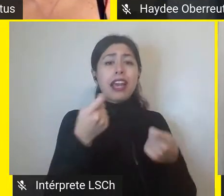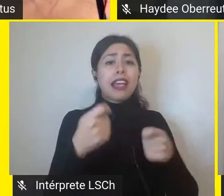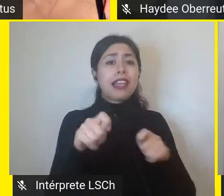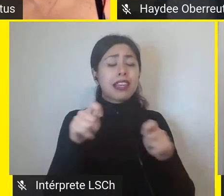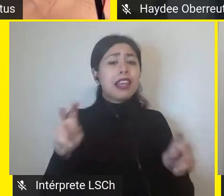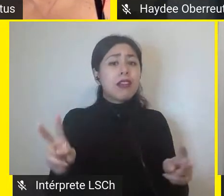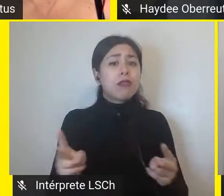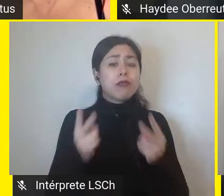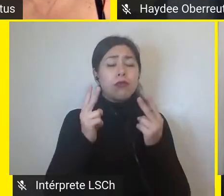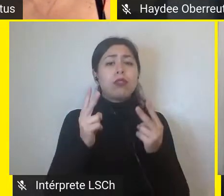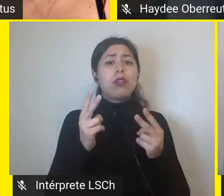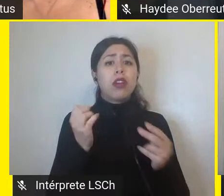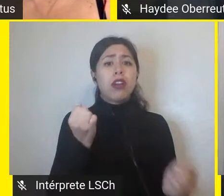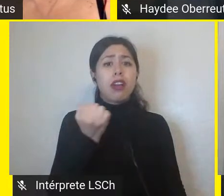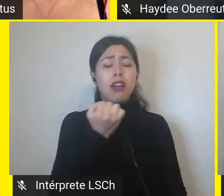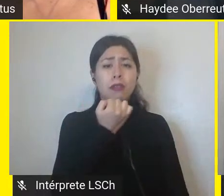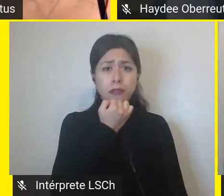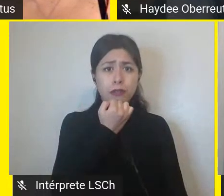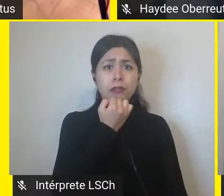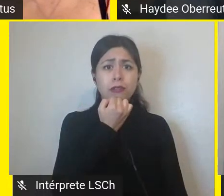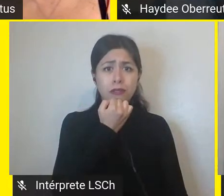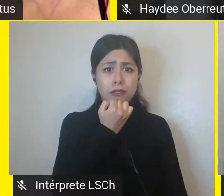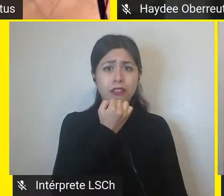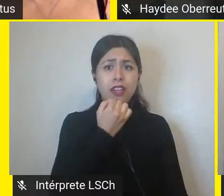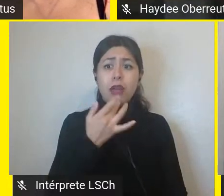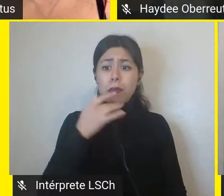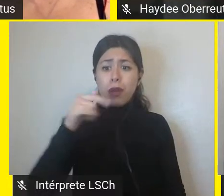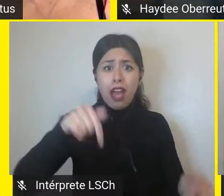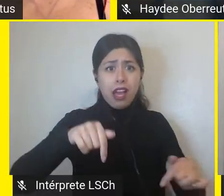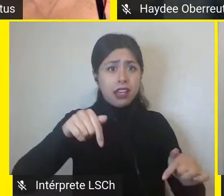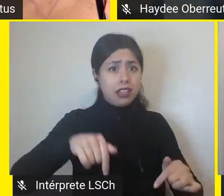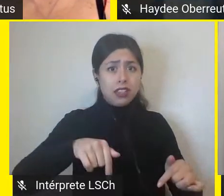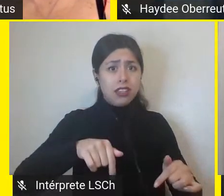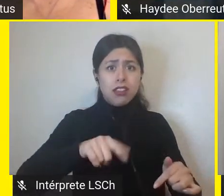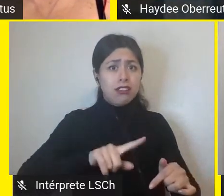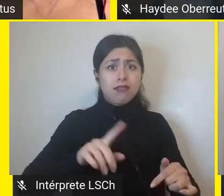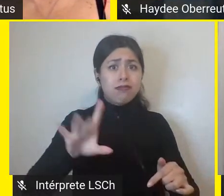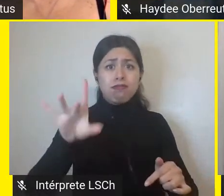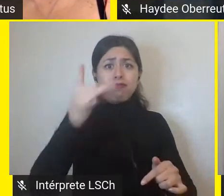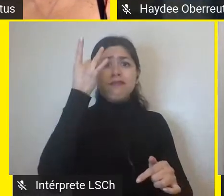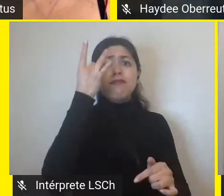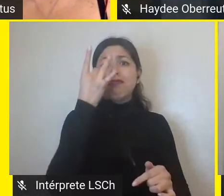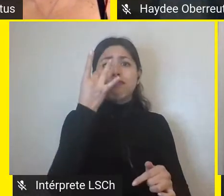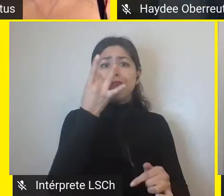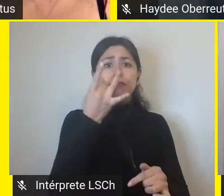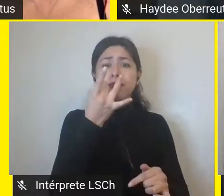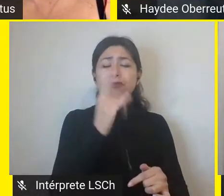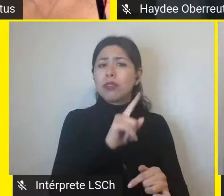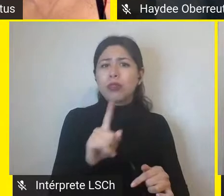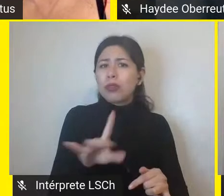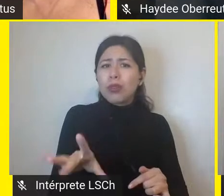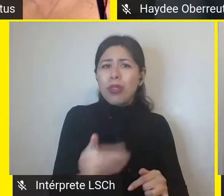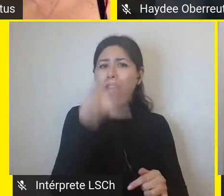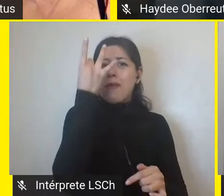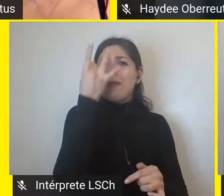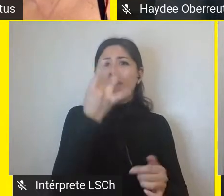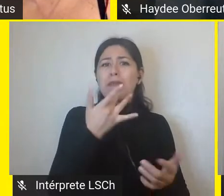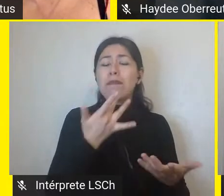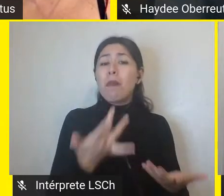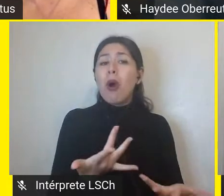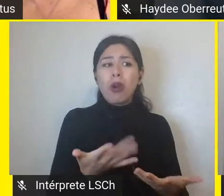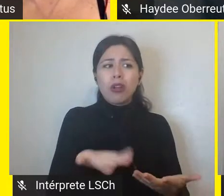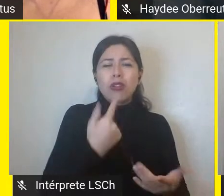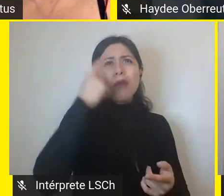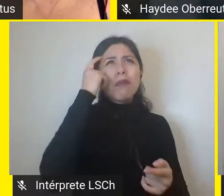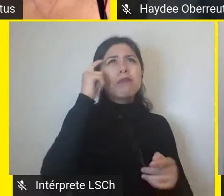darse cuenta, ¿no? Porque aquí no nos dábamos cuenta, no nos dábamos cuenta porque pensábamos que así era la